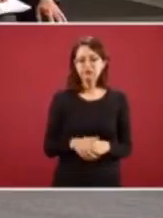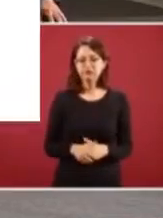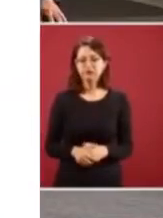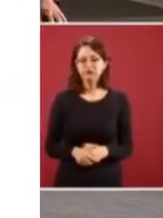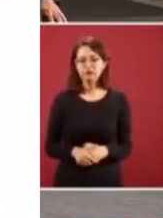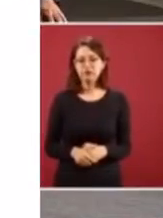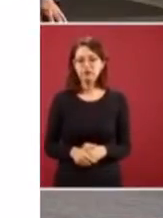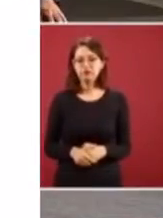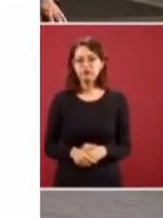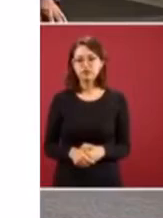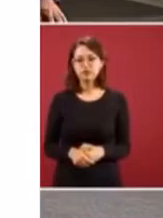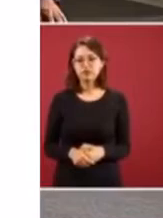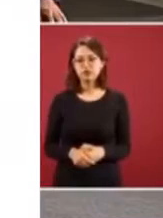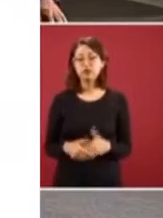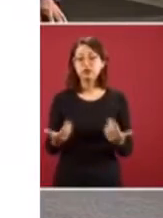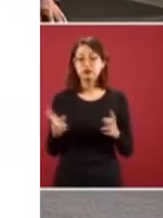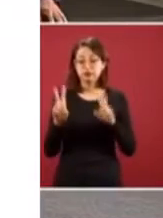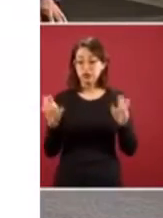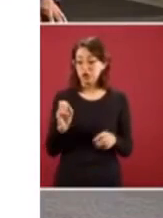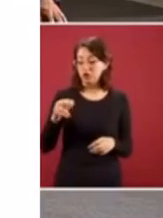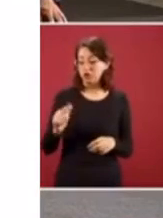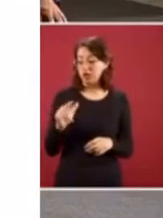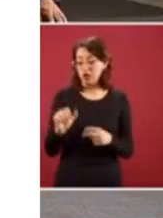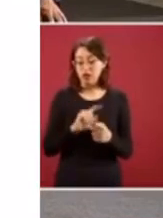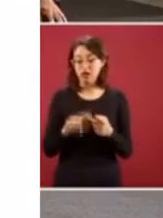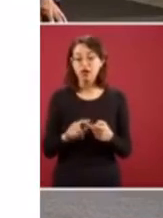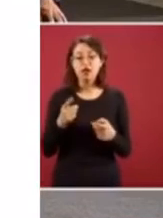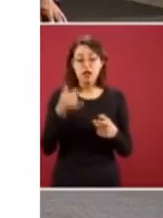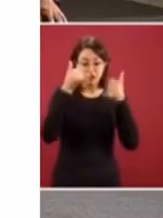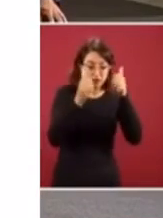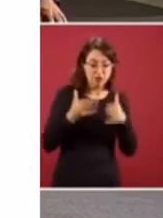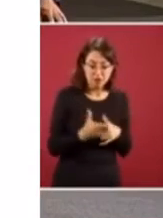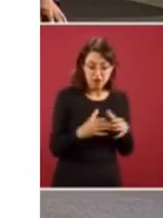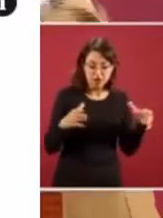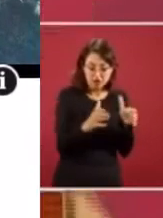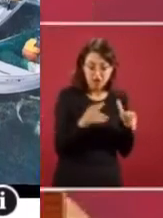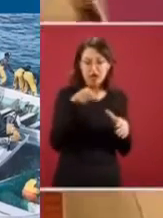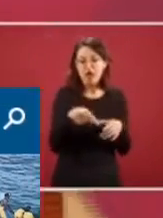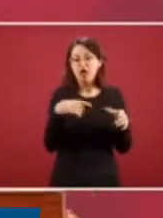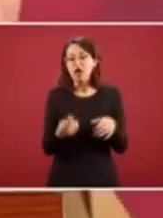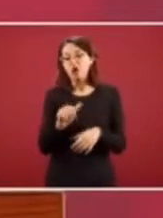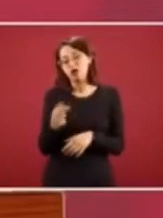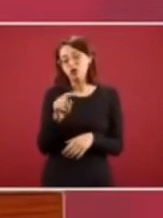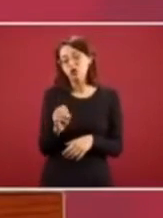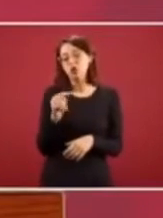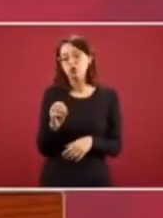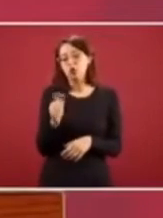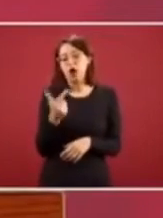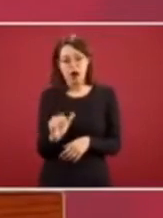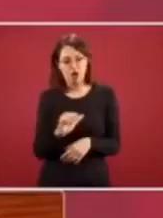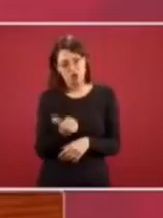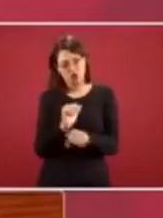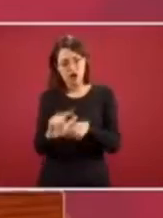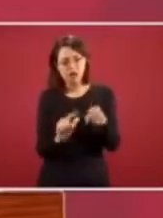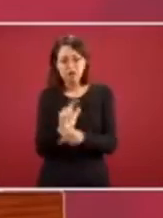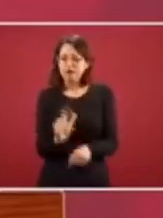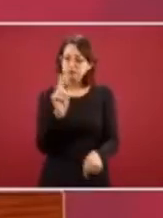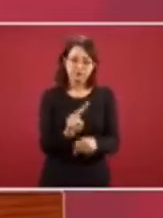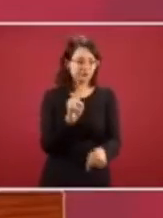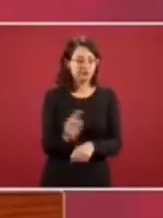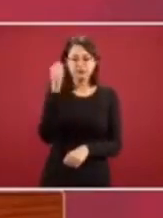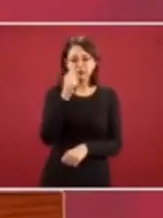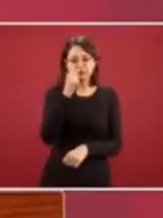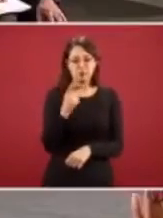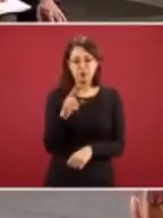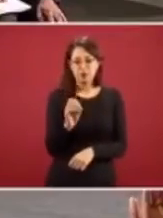No se imaginan lo que está haciendo la CONAMP con el caso de la vaquita marina y con el caso de la Totoaba también. Estamos recibiendo reportes todo el tiempo. Está también la